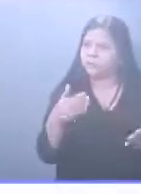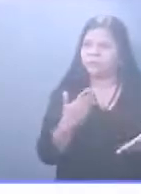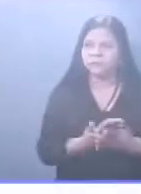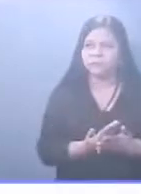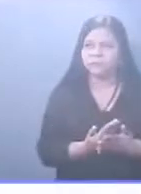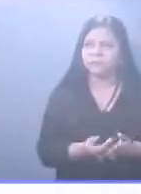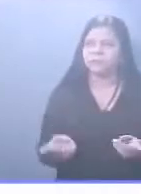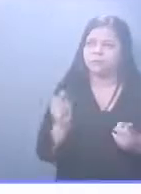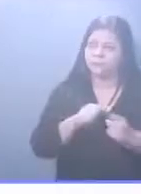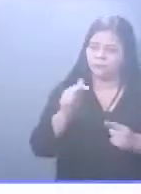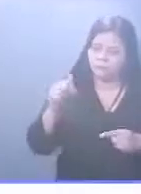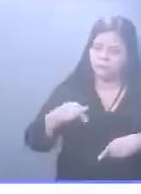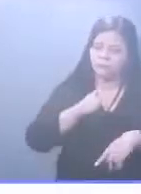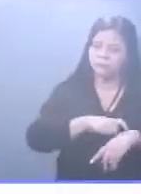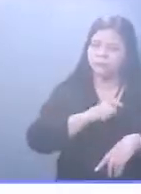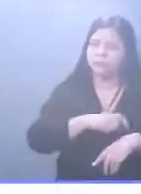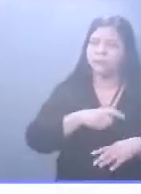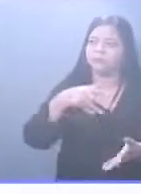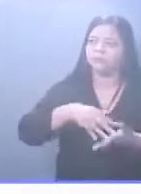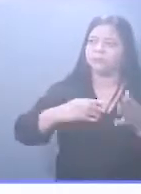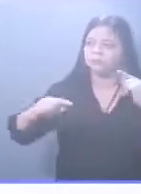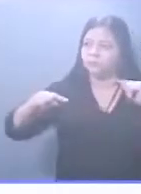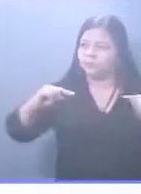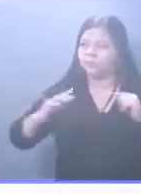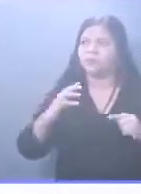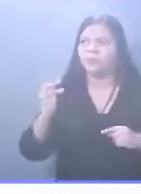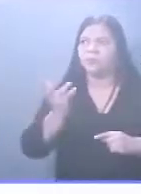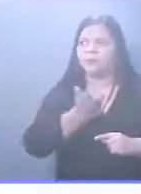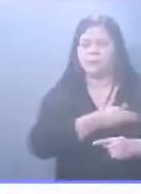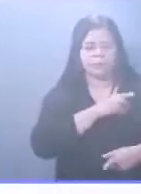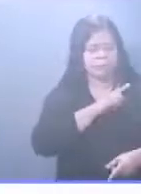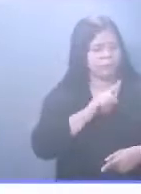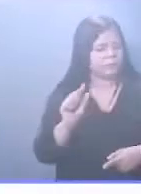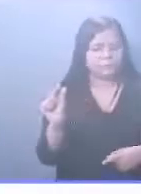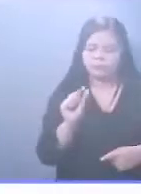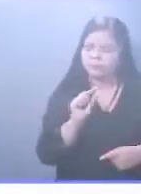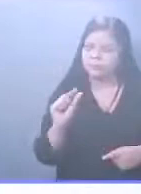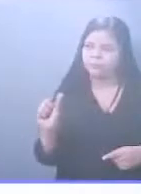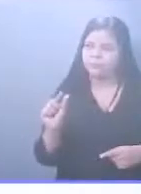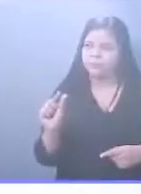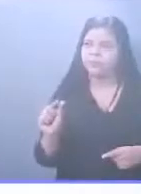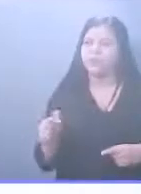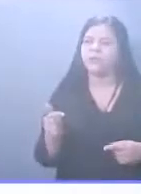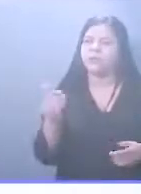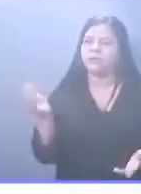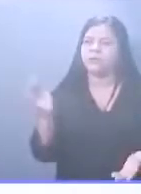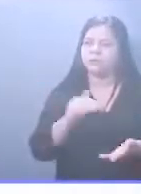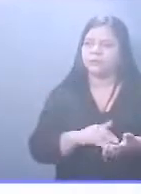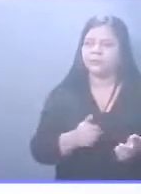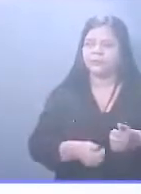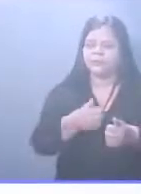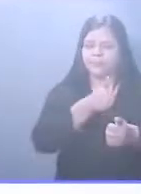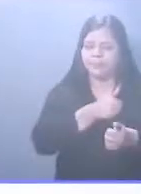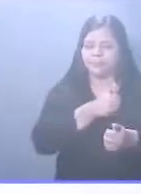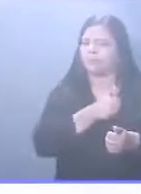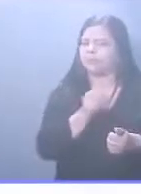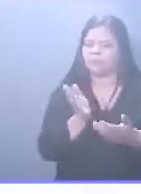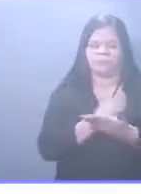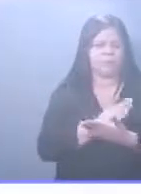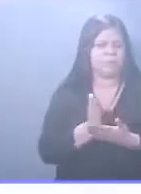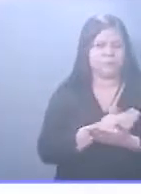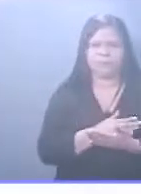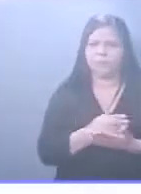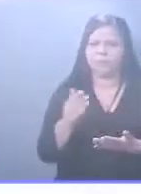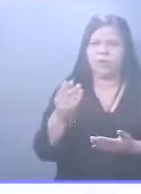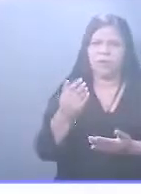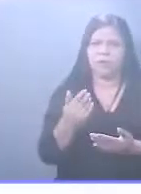hasta este momento en democracia. Nosotros no vamos a permitir retrocesos. No nos van a temblar